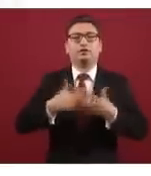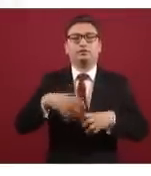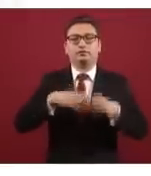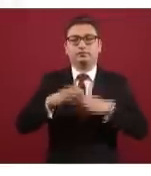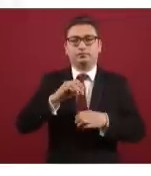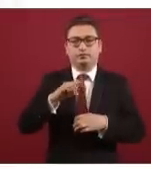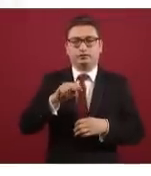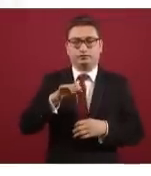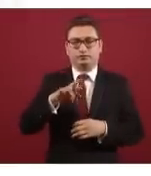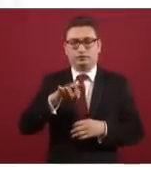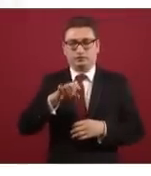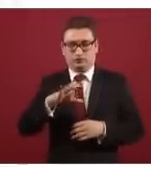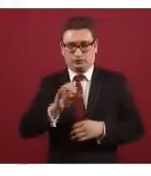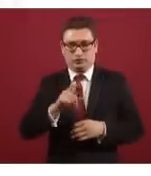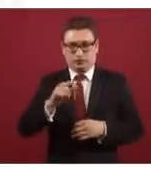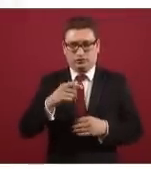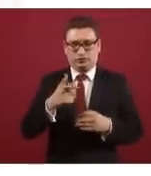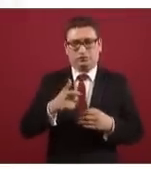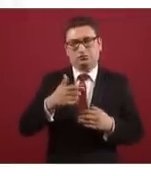de